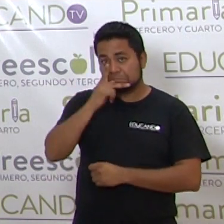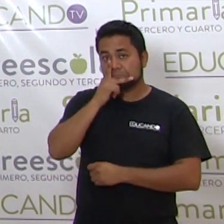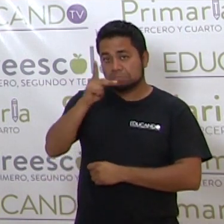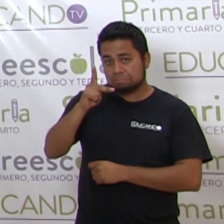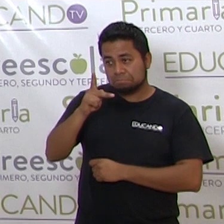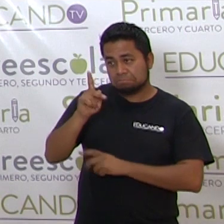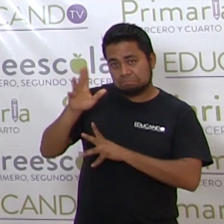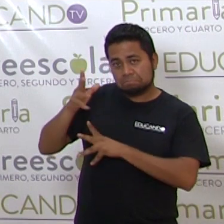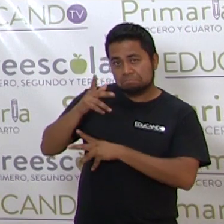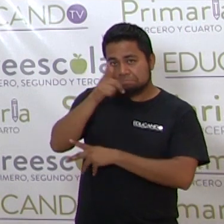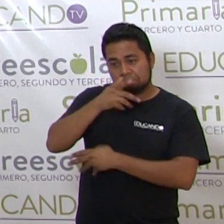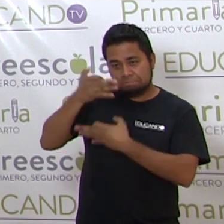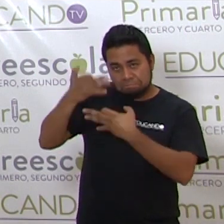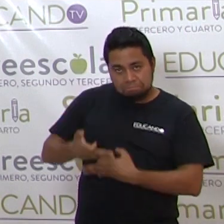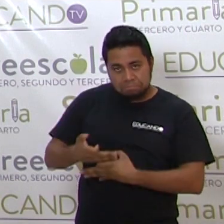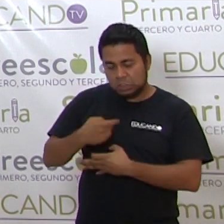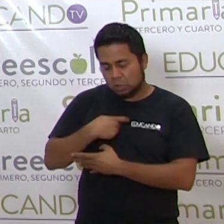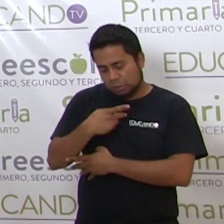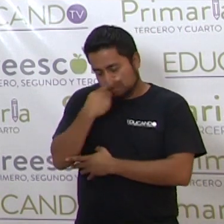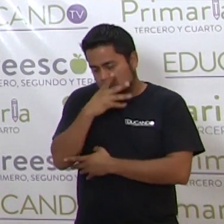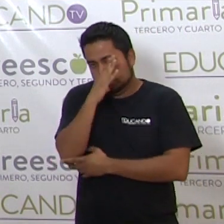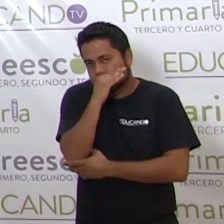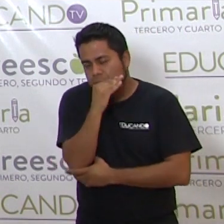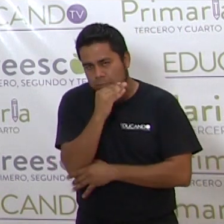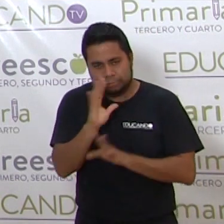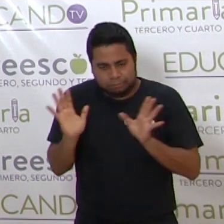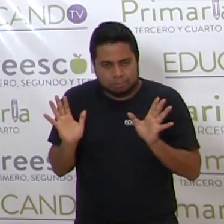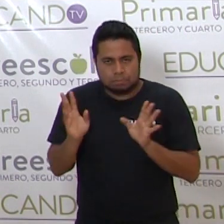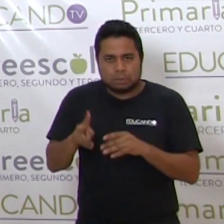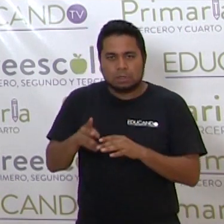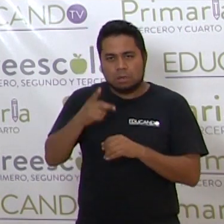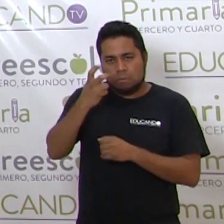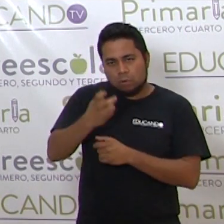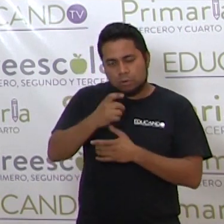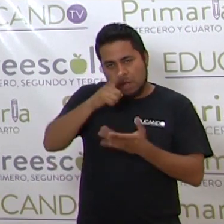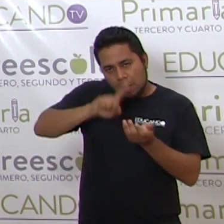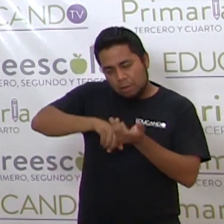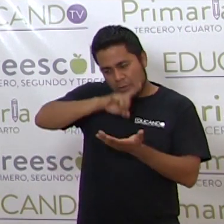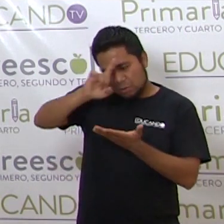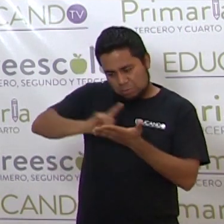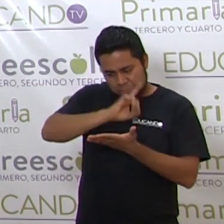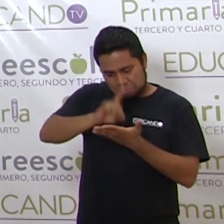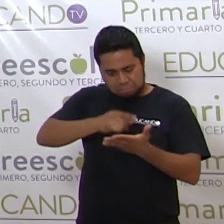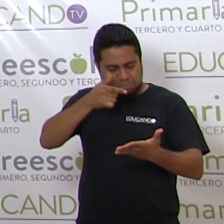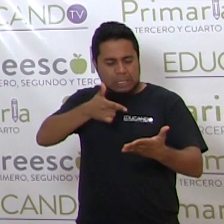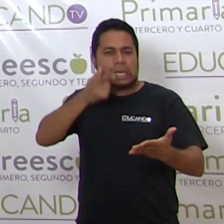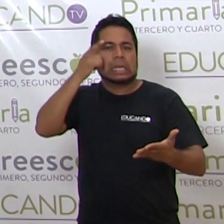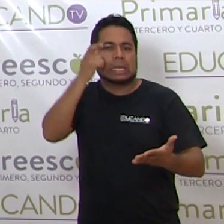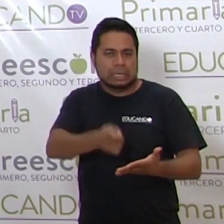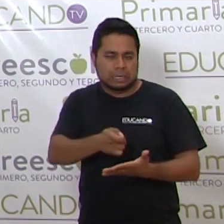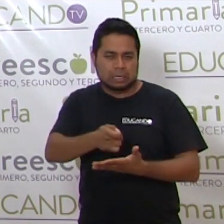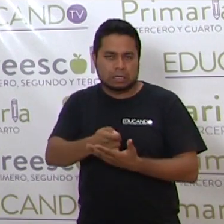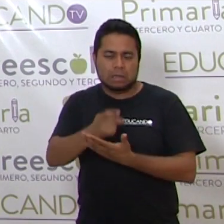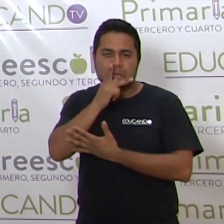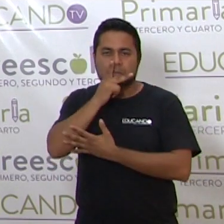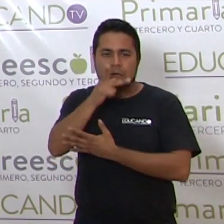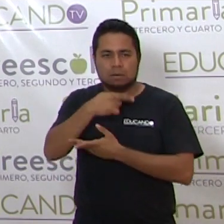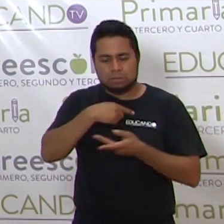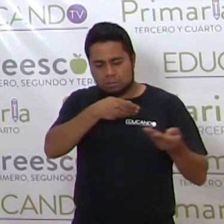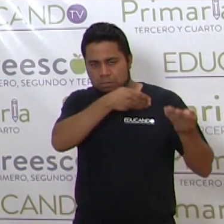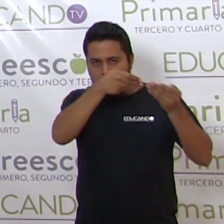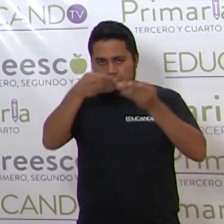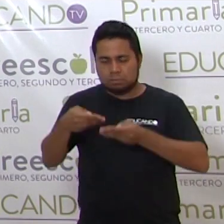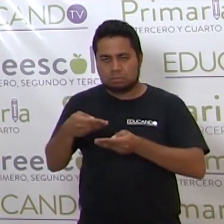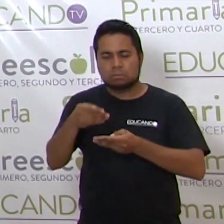tanino por eso vamos a ver en el diccionario y la primera palabra que traje se